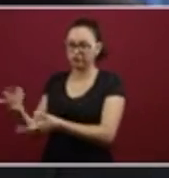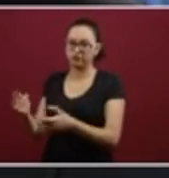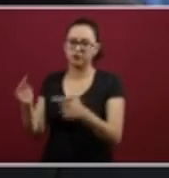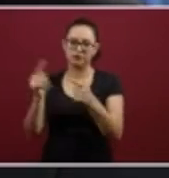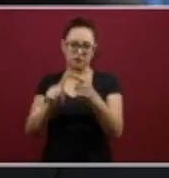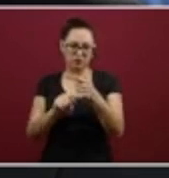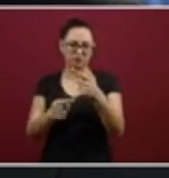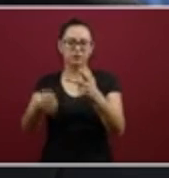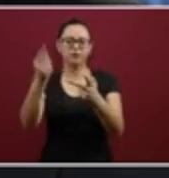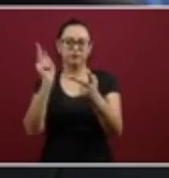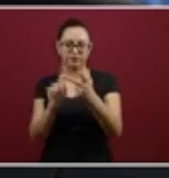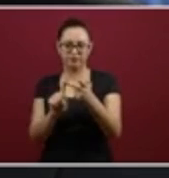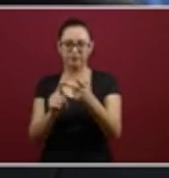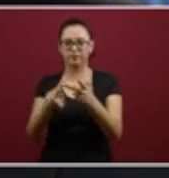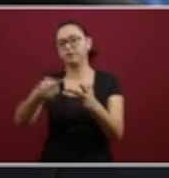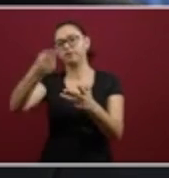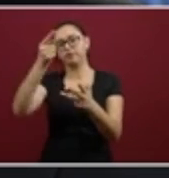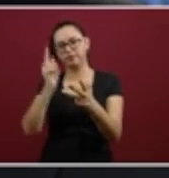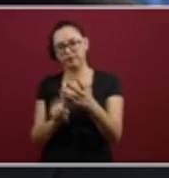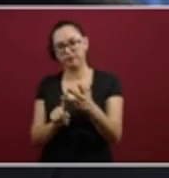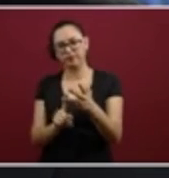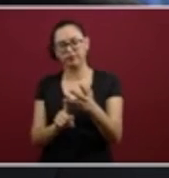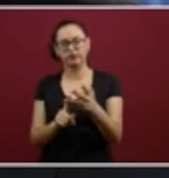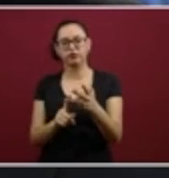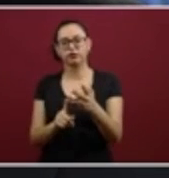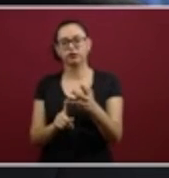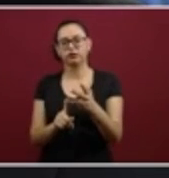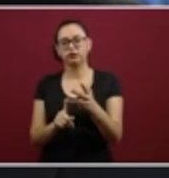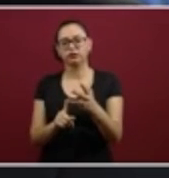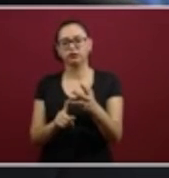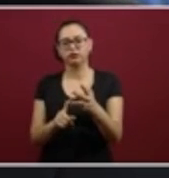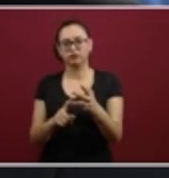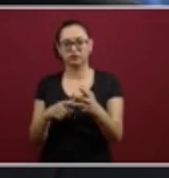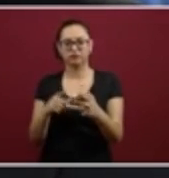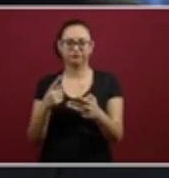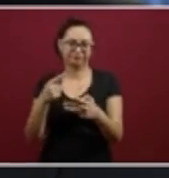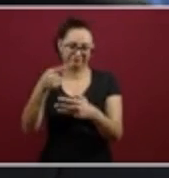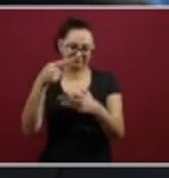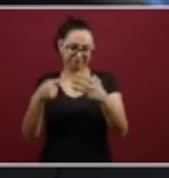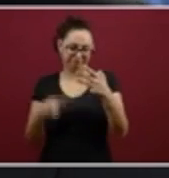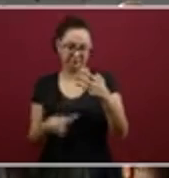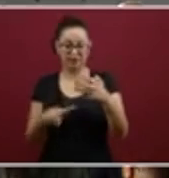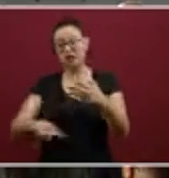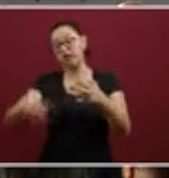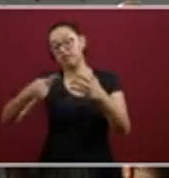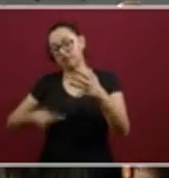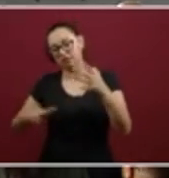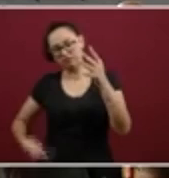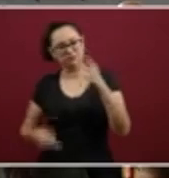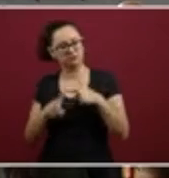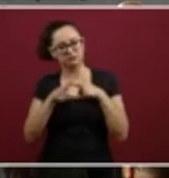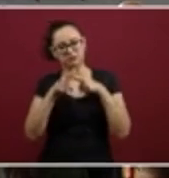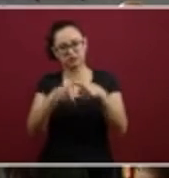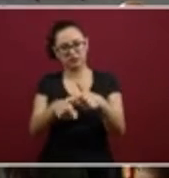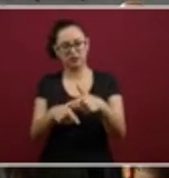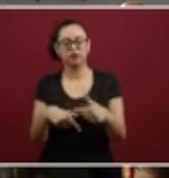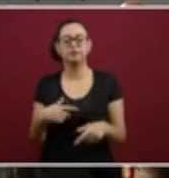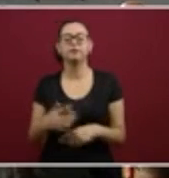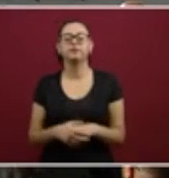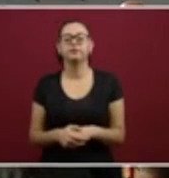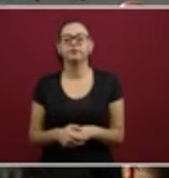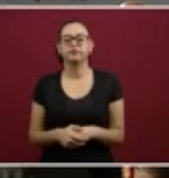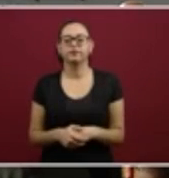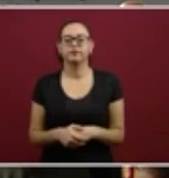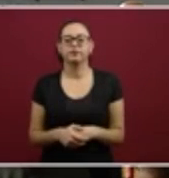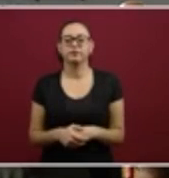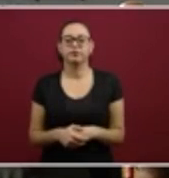autos que vamos a hacer, estos autos de lujo que vamos a hacer el próximo domingo. Y una tercera subasta en este contexto